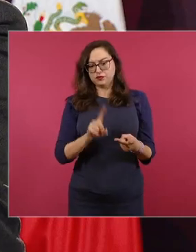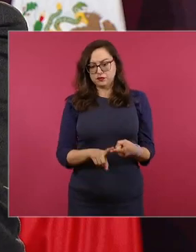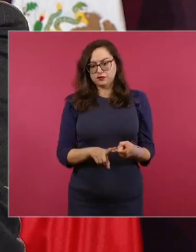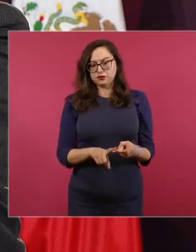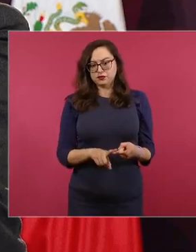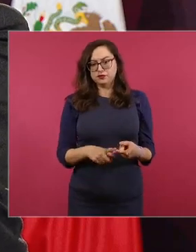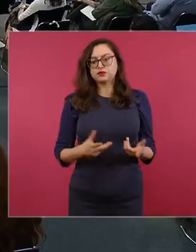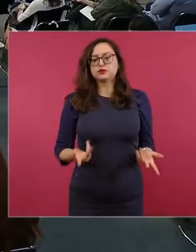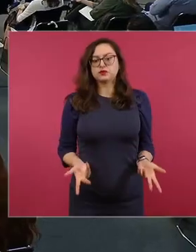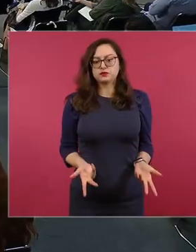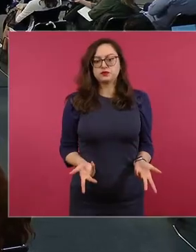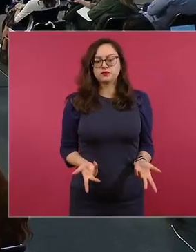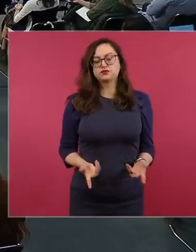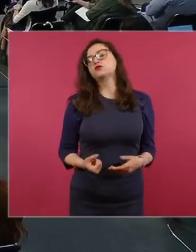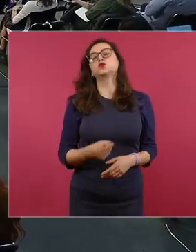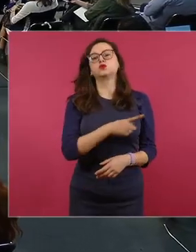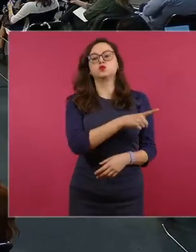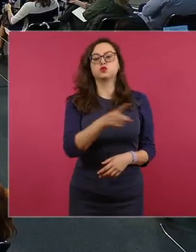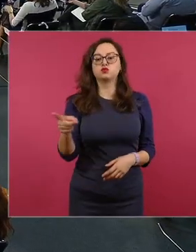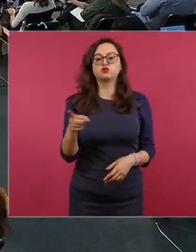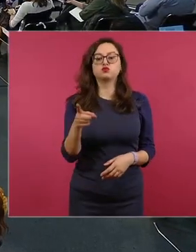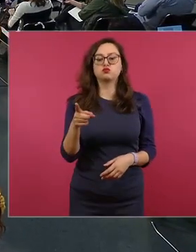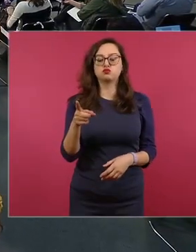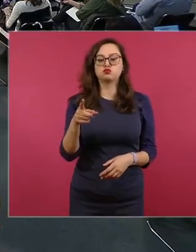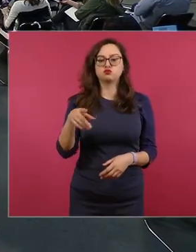a la que hice referencia,